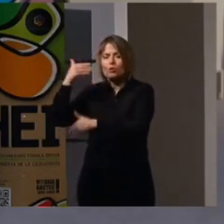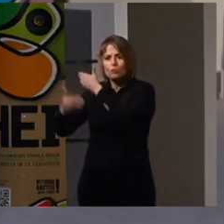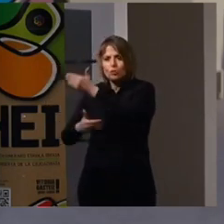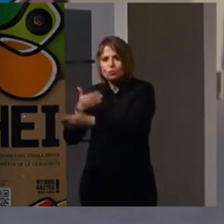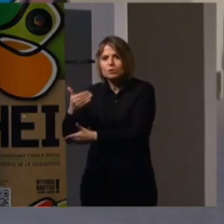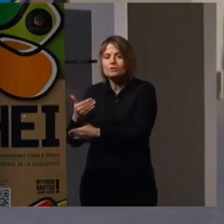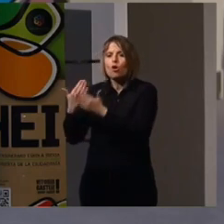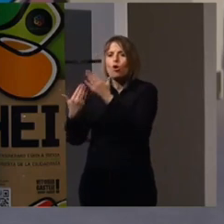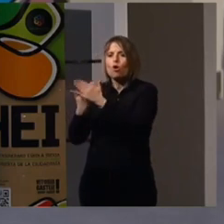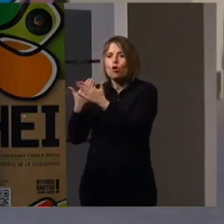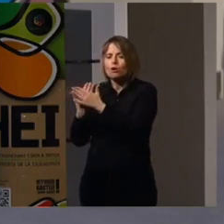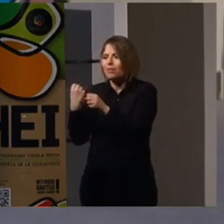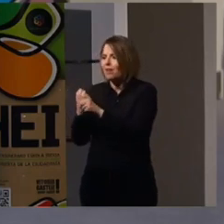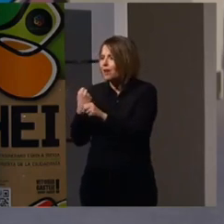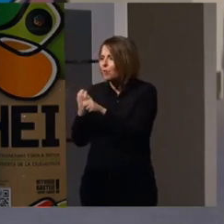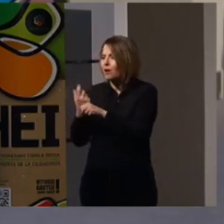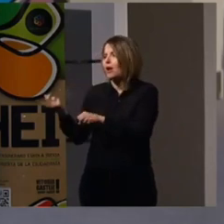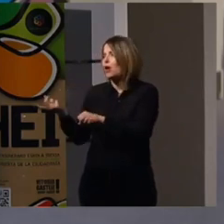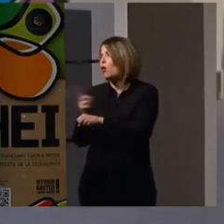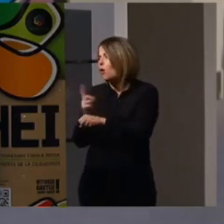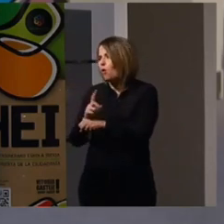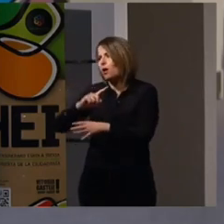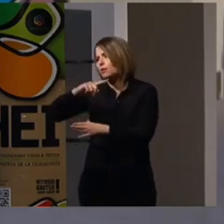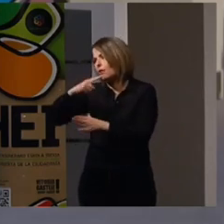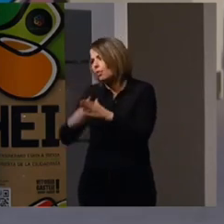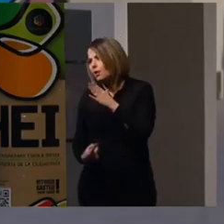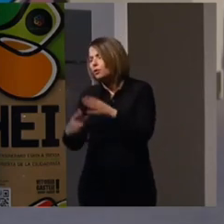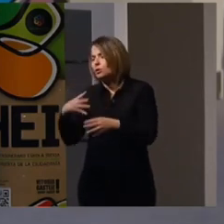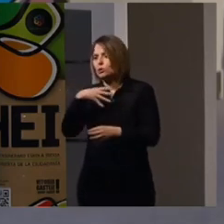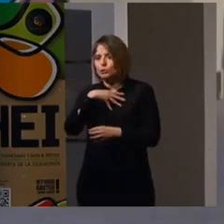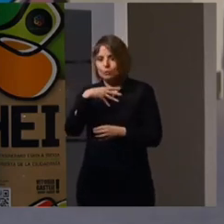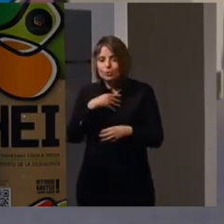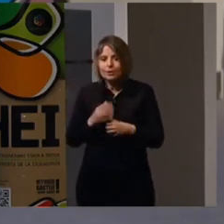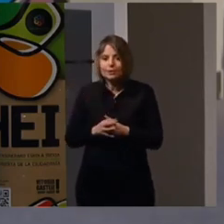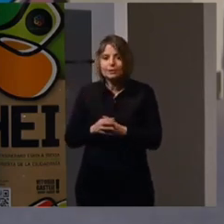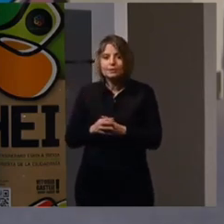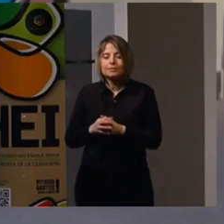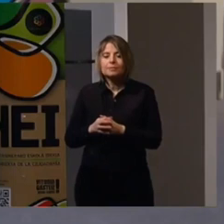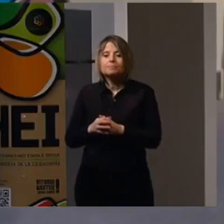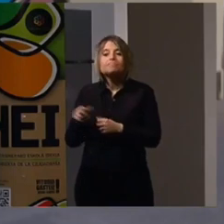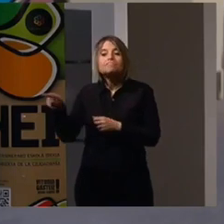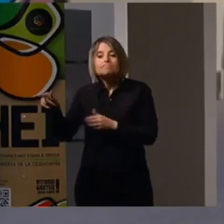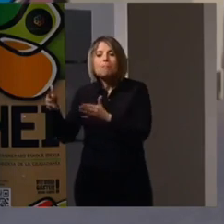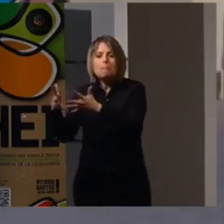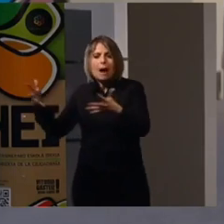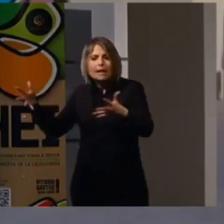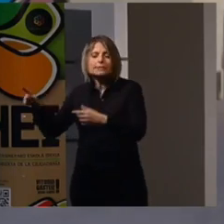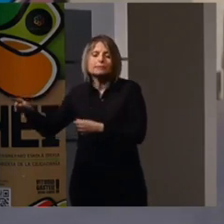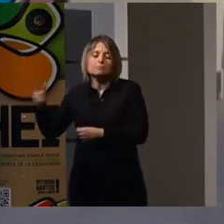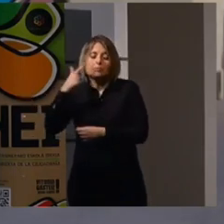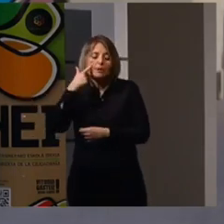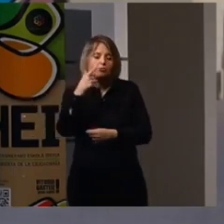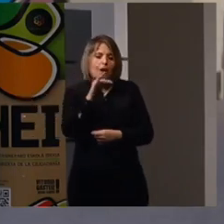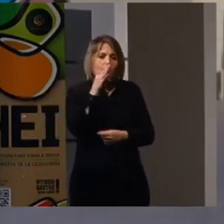esta, la jornada laboral eterna que tenemos ahora no es posible. O sea, son muchos más, pero es verdad que